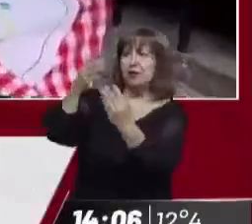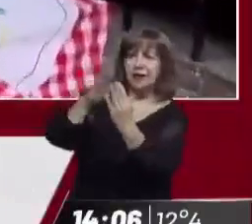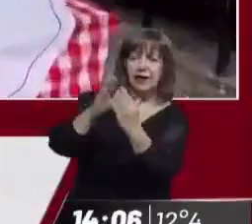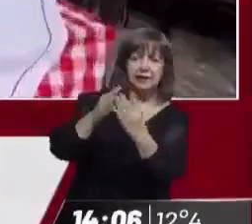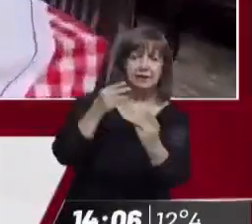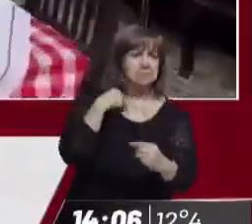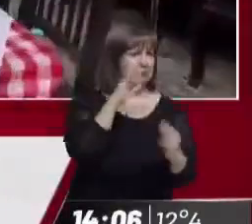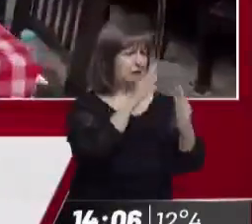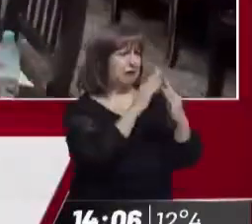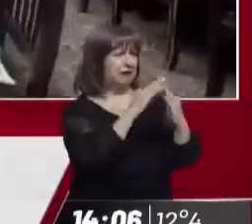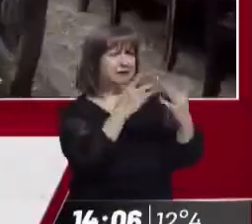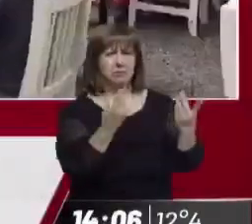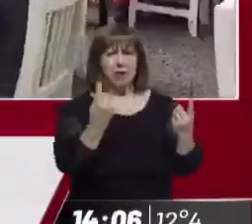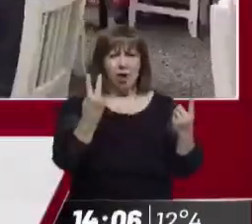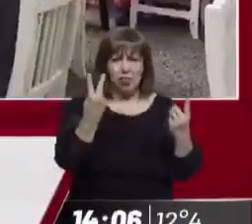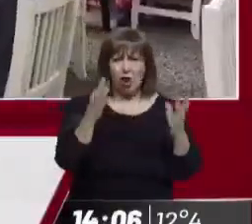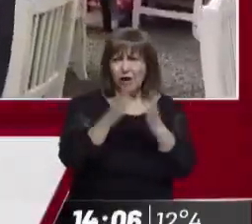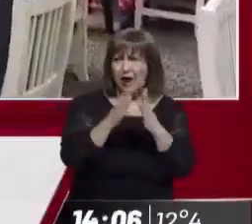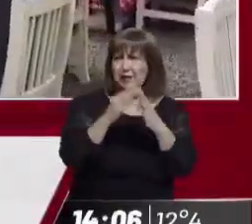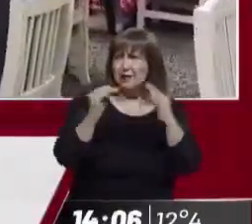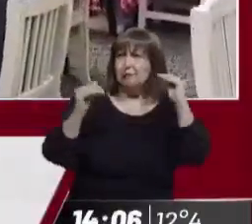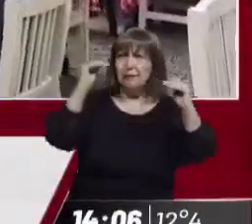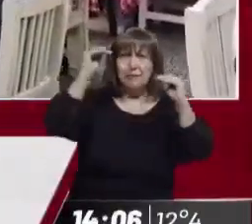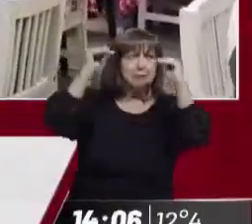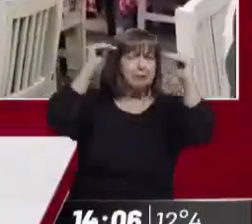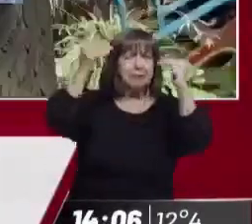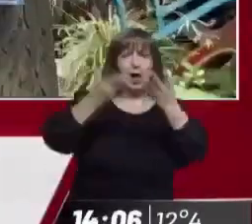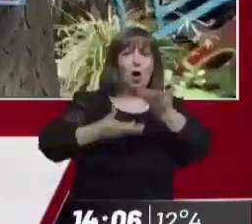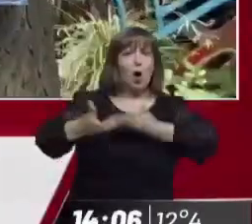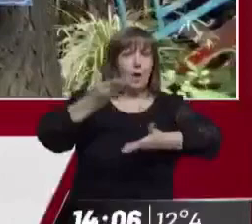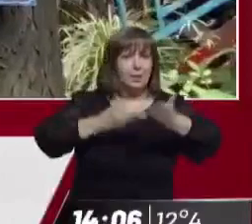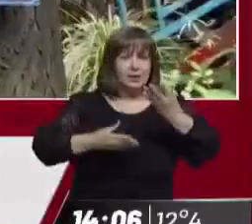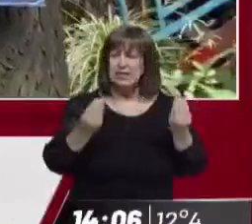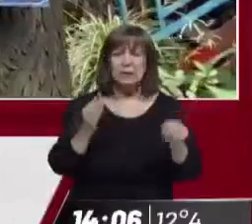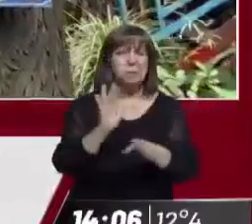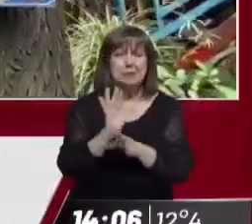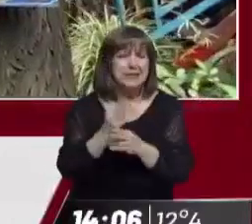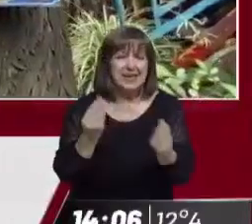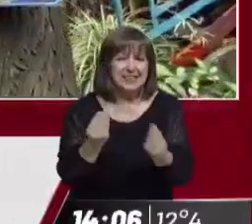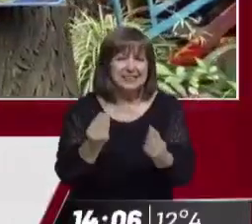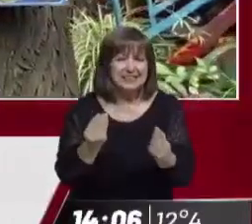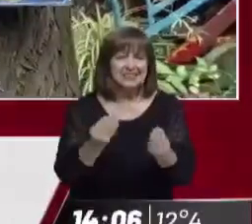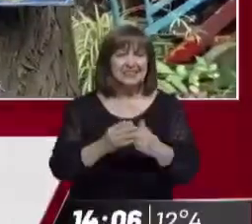hay una casa, pero habían dos casas más y todos compartían. Exacto,